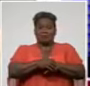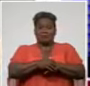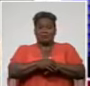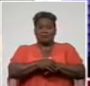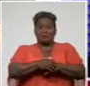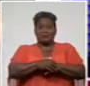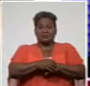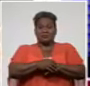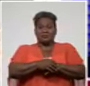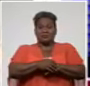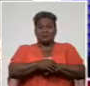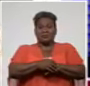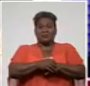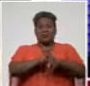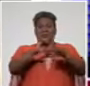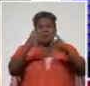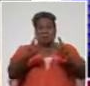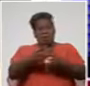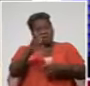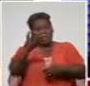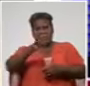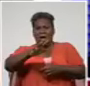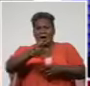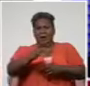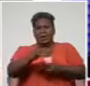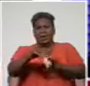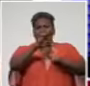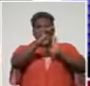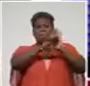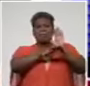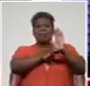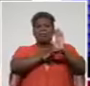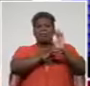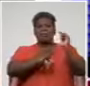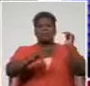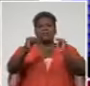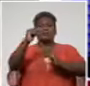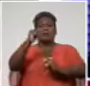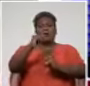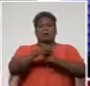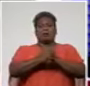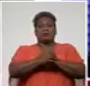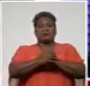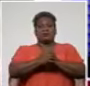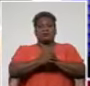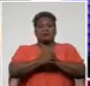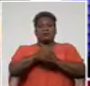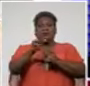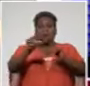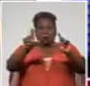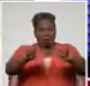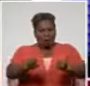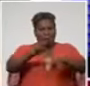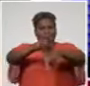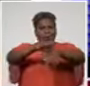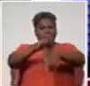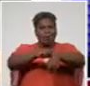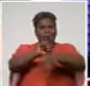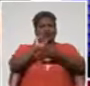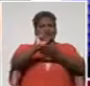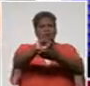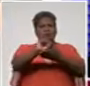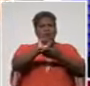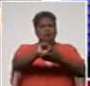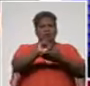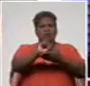En sentido general, por ahí andan las principales medidas, no quiere decir que sean las únicas, hay una reducción también de los horarios de servicio, la red comercial normalmente